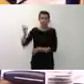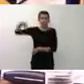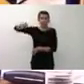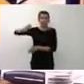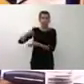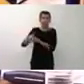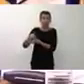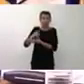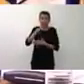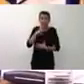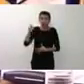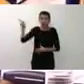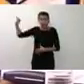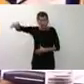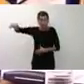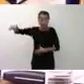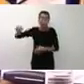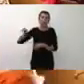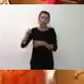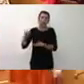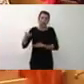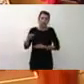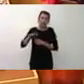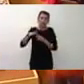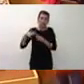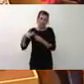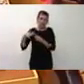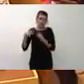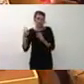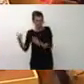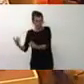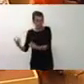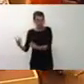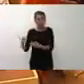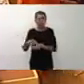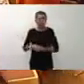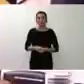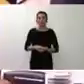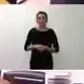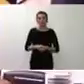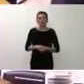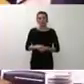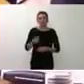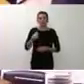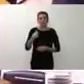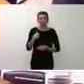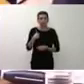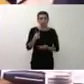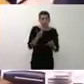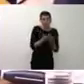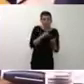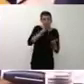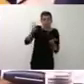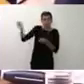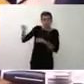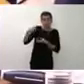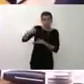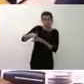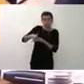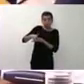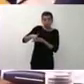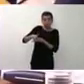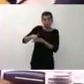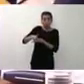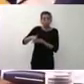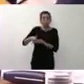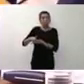los que están necesitando ayuda. Y yo pediré lo que me piden que me pida. Yo es hora también de volver a Vallermosa